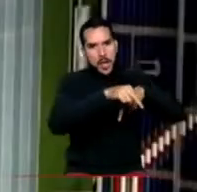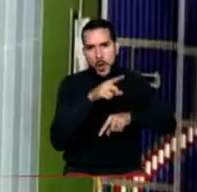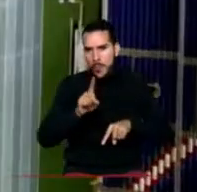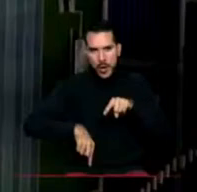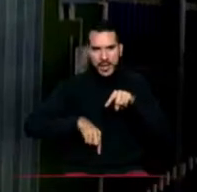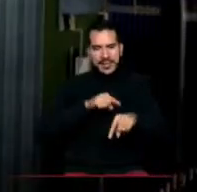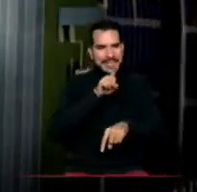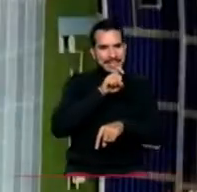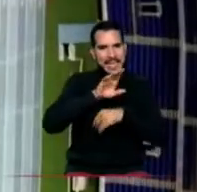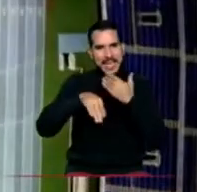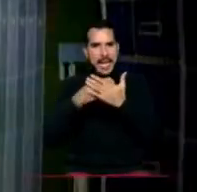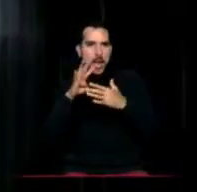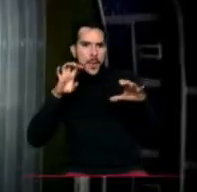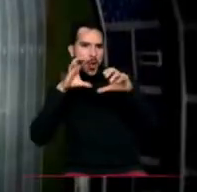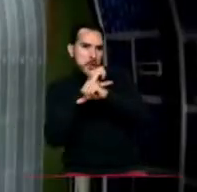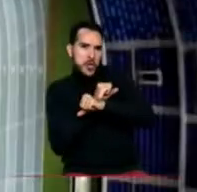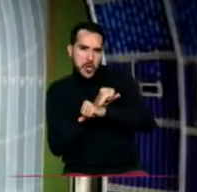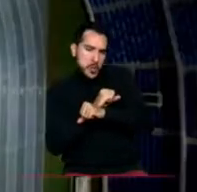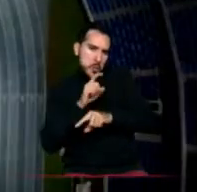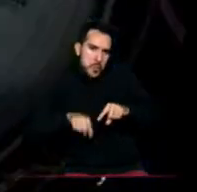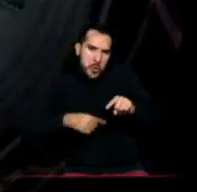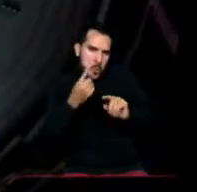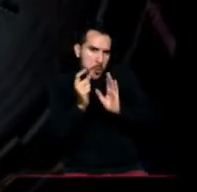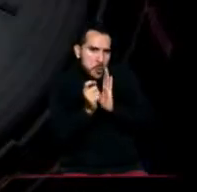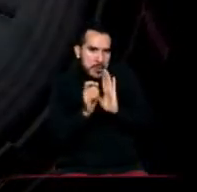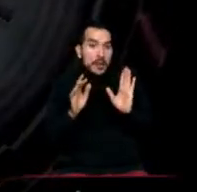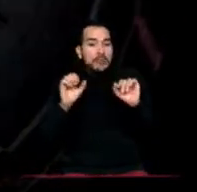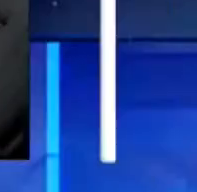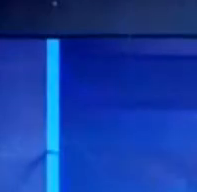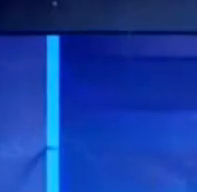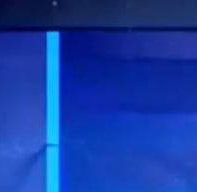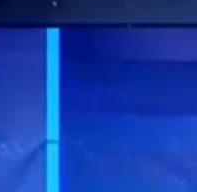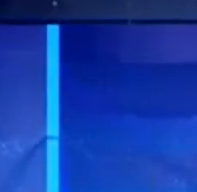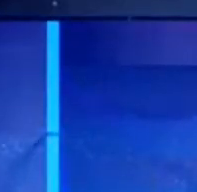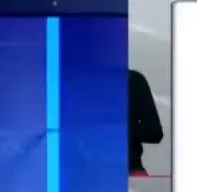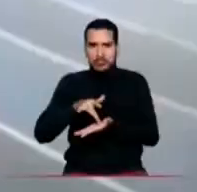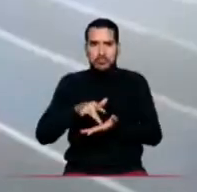a 9 en el Pascual Guerrero de lunes a viernes.